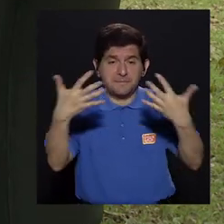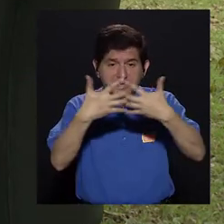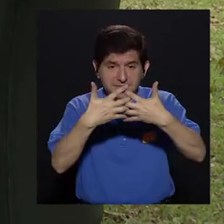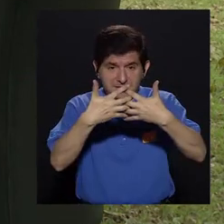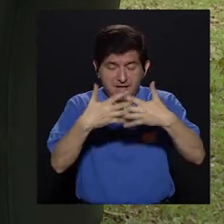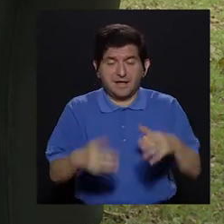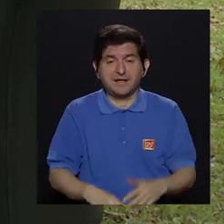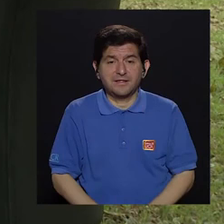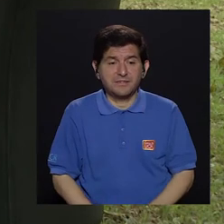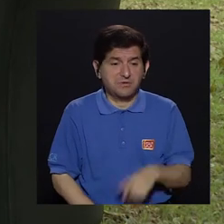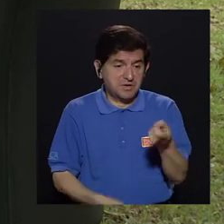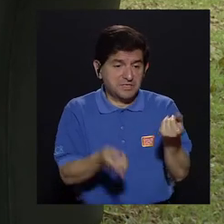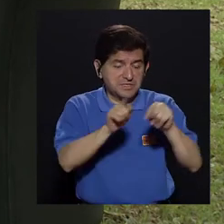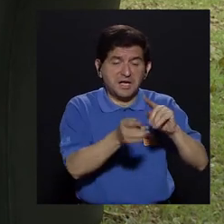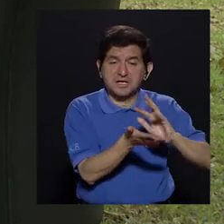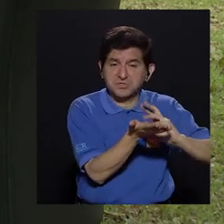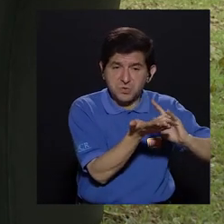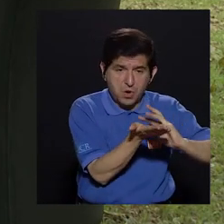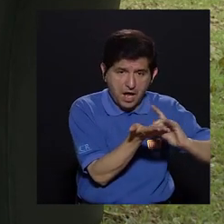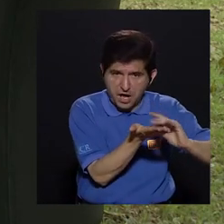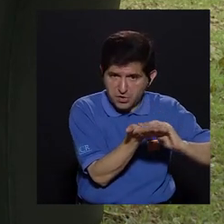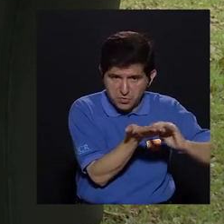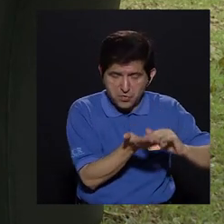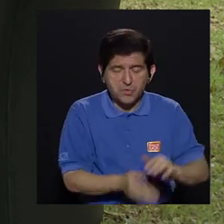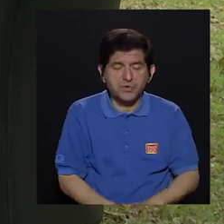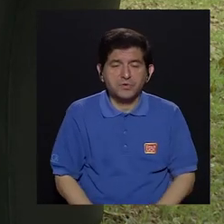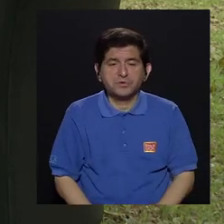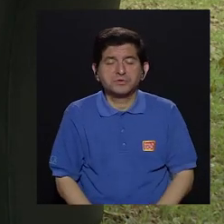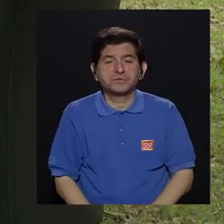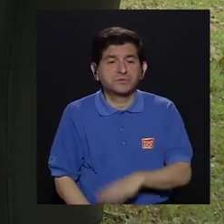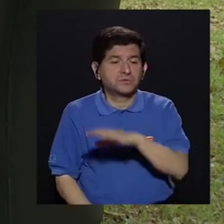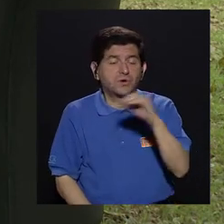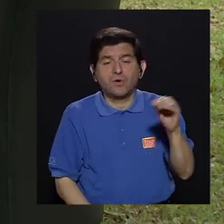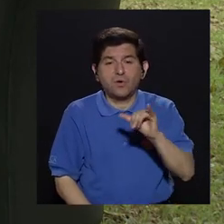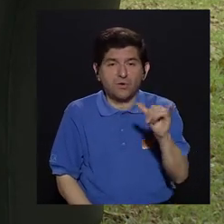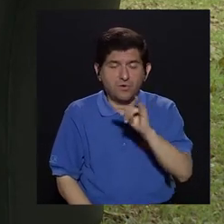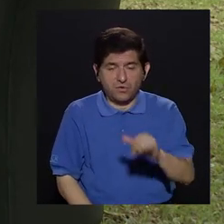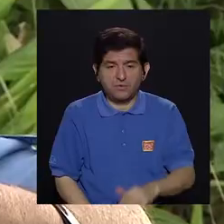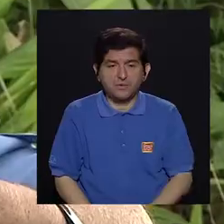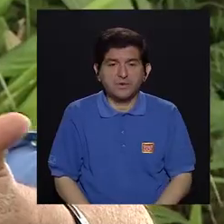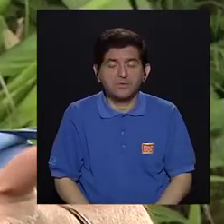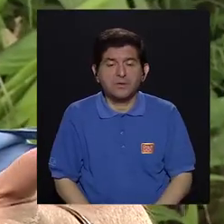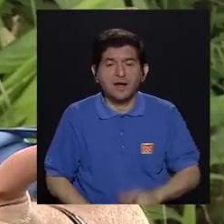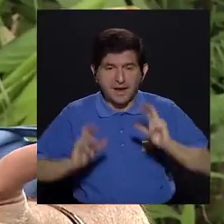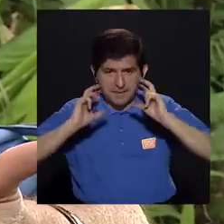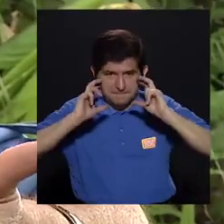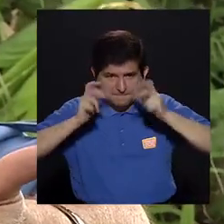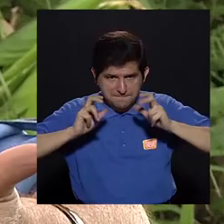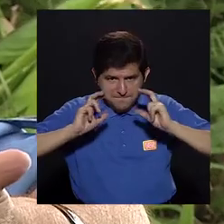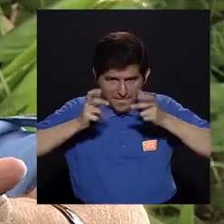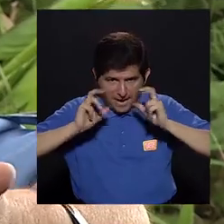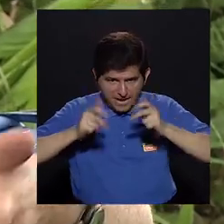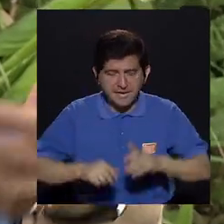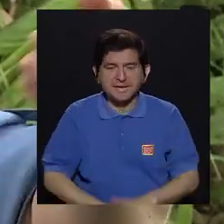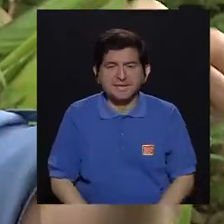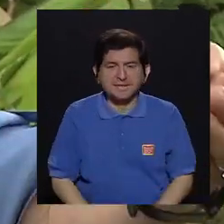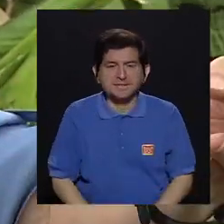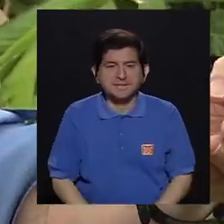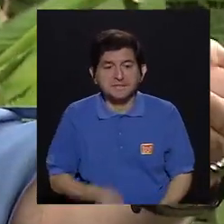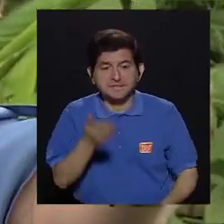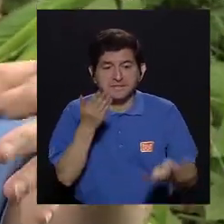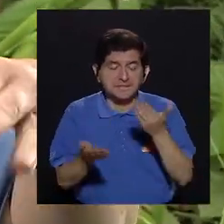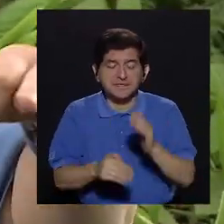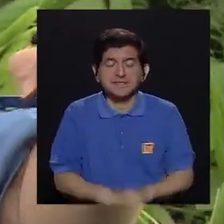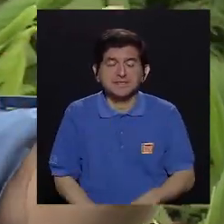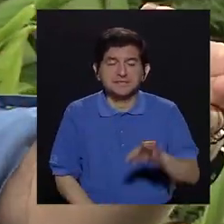con con arroz, puede ser combinado con maíz en tortillas, puede ser